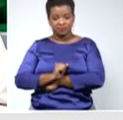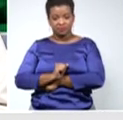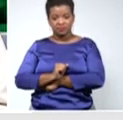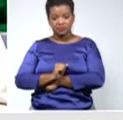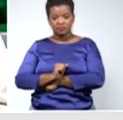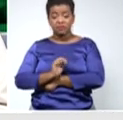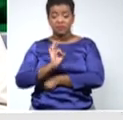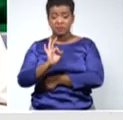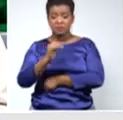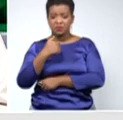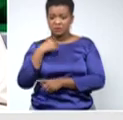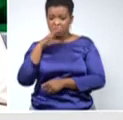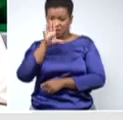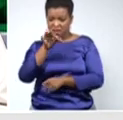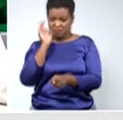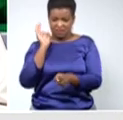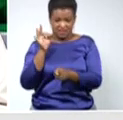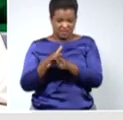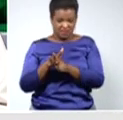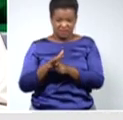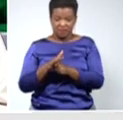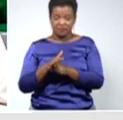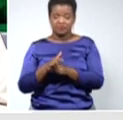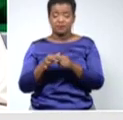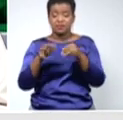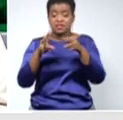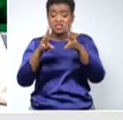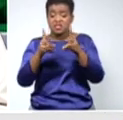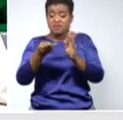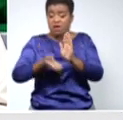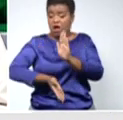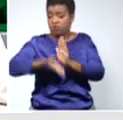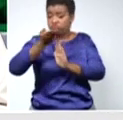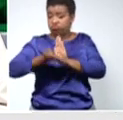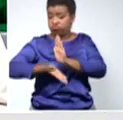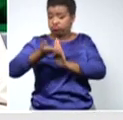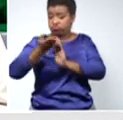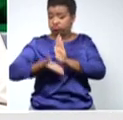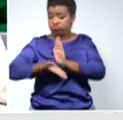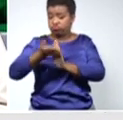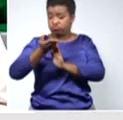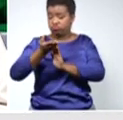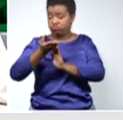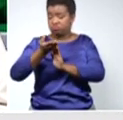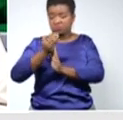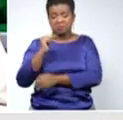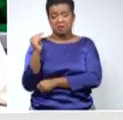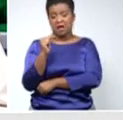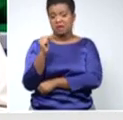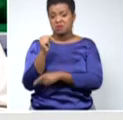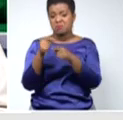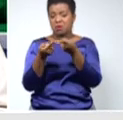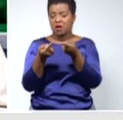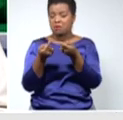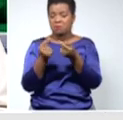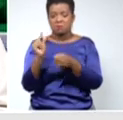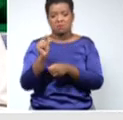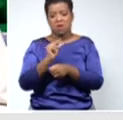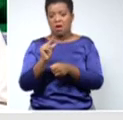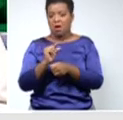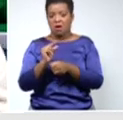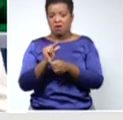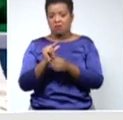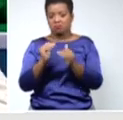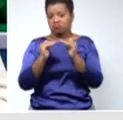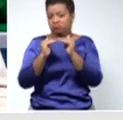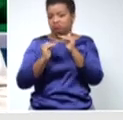dije inicialmente, una cifra de alta que queda muy por debajo del número de casos que se diagnostican,